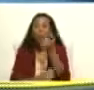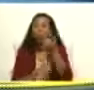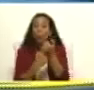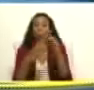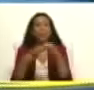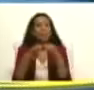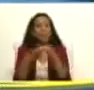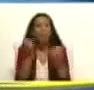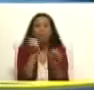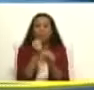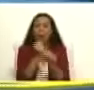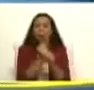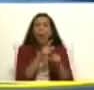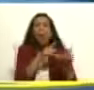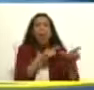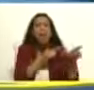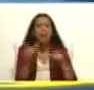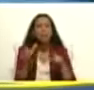trabajo.